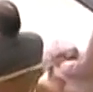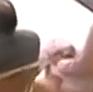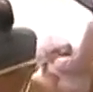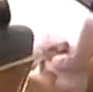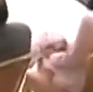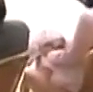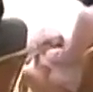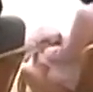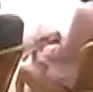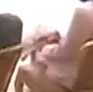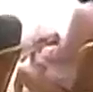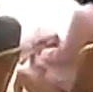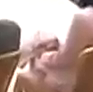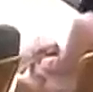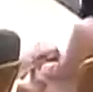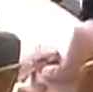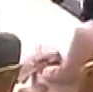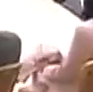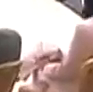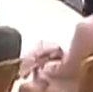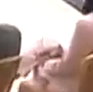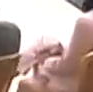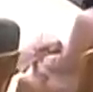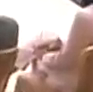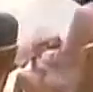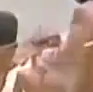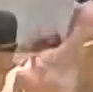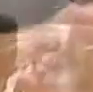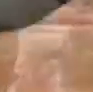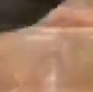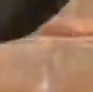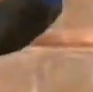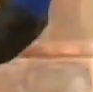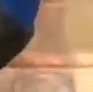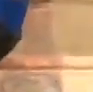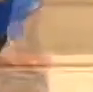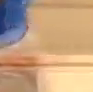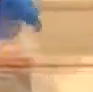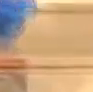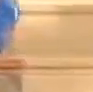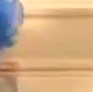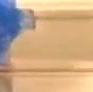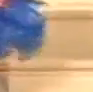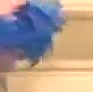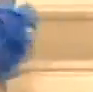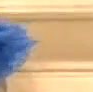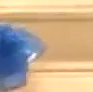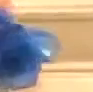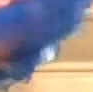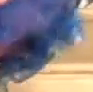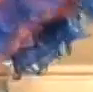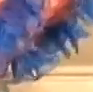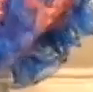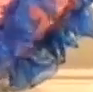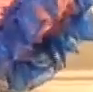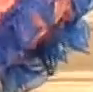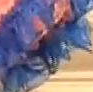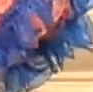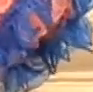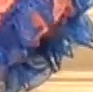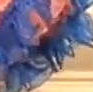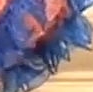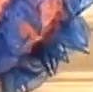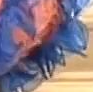humano. Gracias, Juan Germán Rocio Nieves, tu legado no fue en vano. ¡Que viene